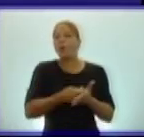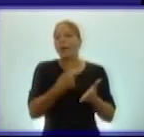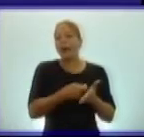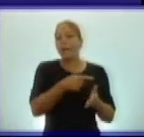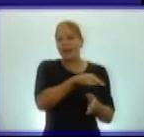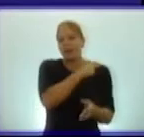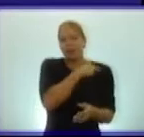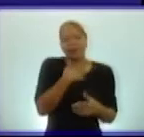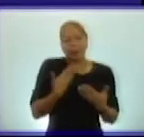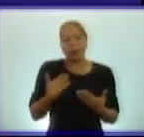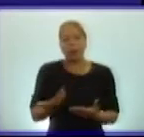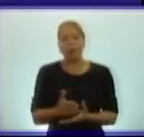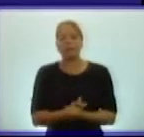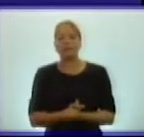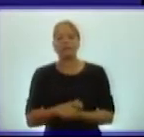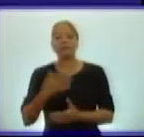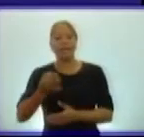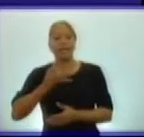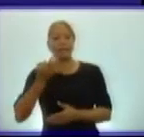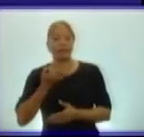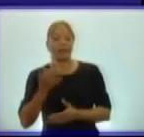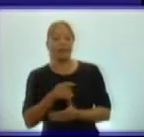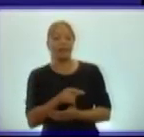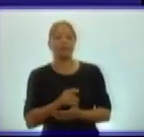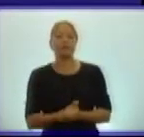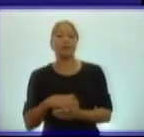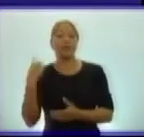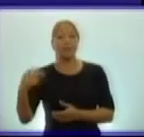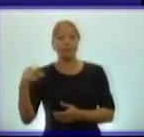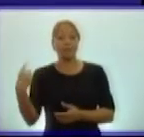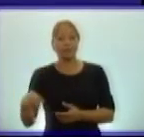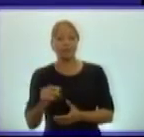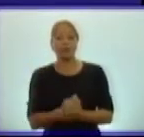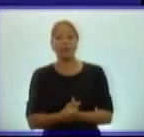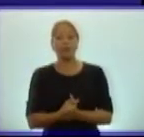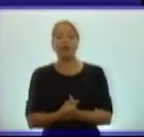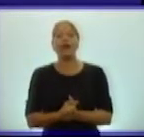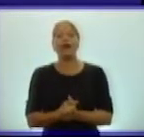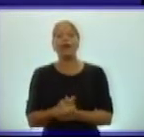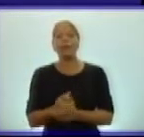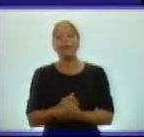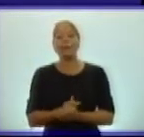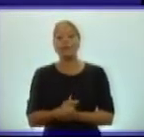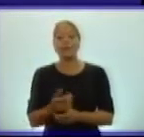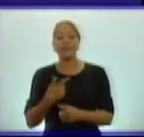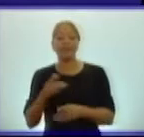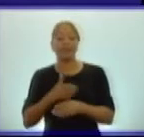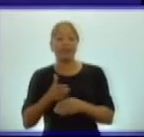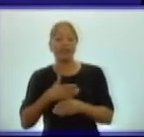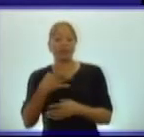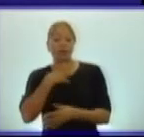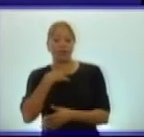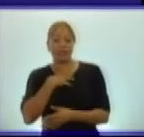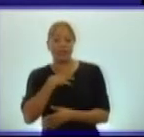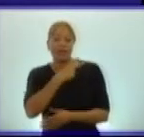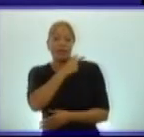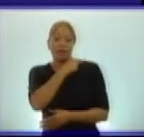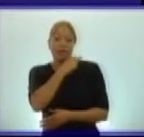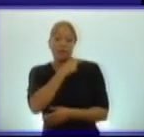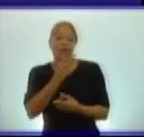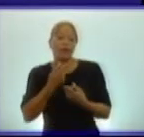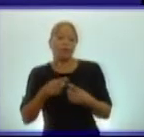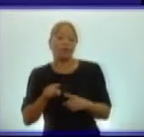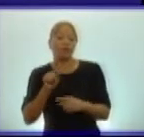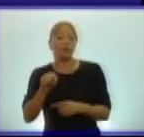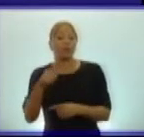y refrescando, que eran sometidos también a cruel explotación y a una desigualdad de vida diferente a la que tenía el señor feudal. Por tanto, cuando usted